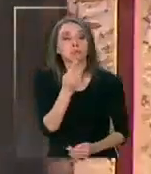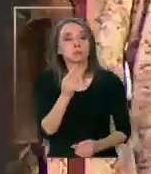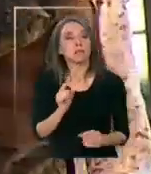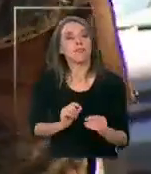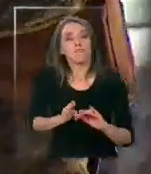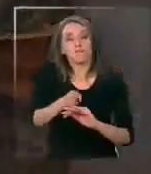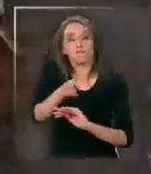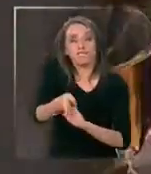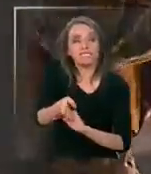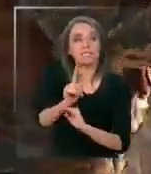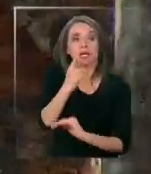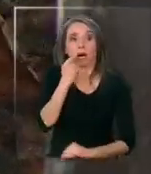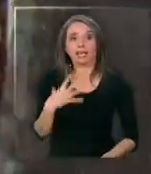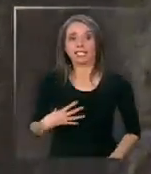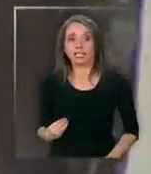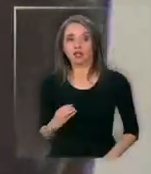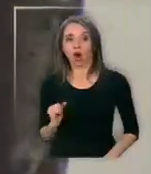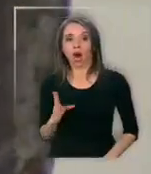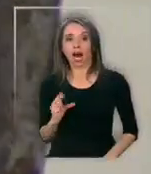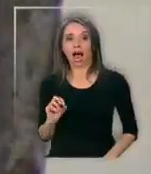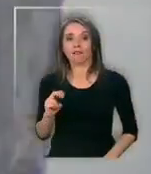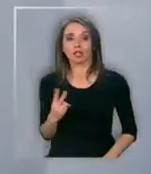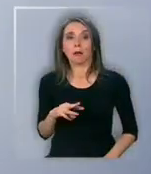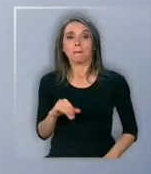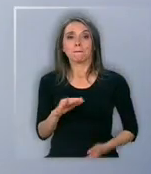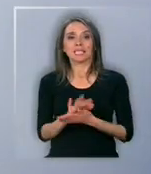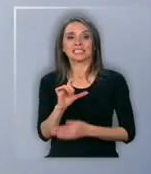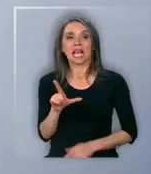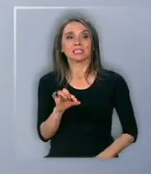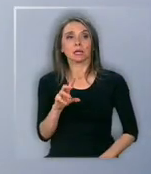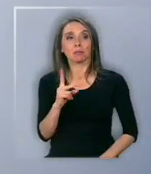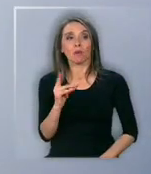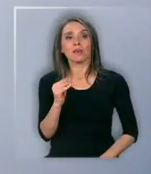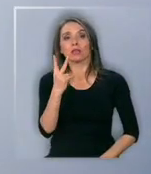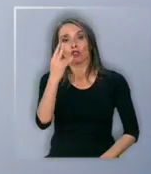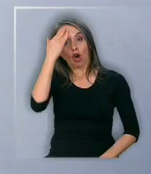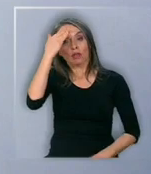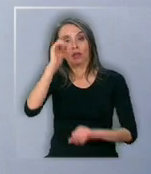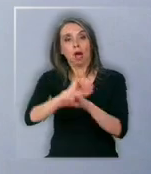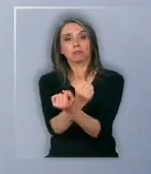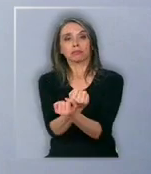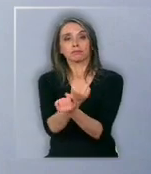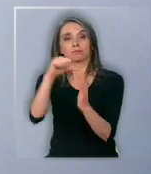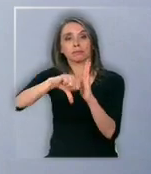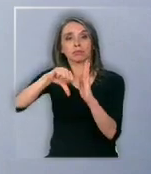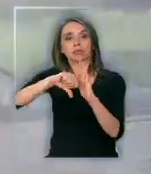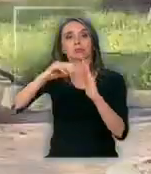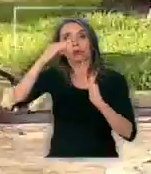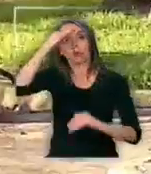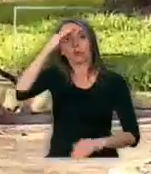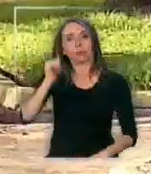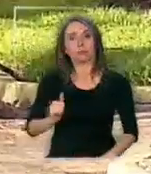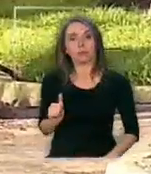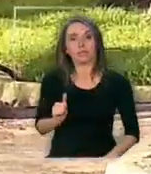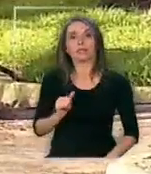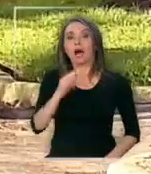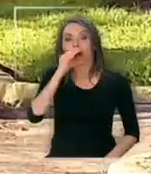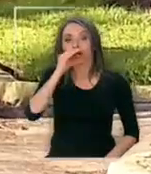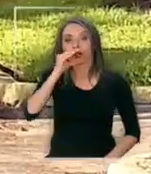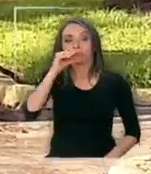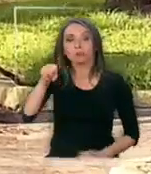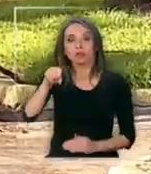Una visita más. Su hijo, el cabo segundo Michael Sepúlveda, cumplió 2 días privado de libertad al interior del regimiento Chacabuco en